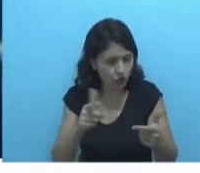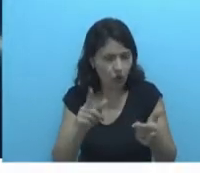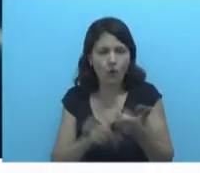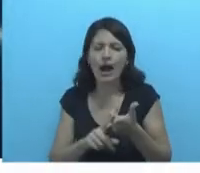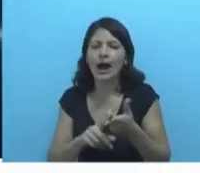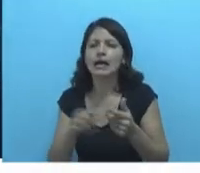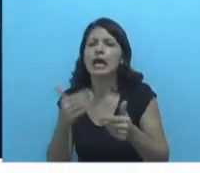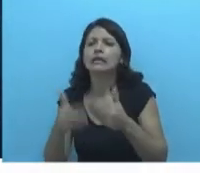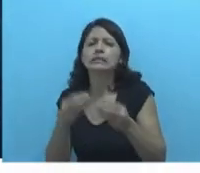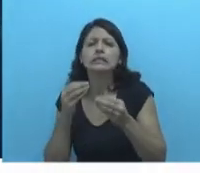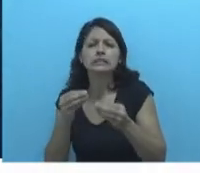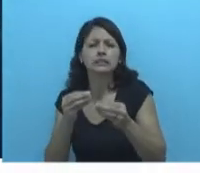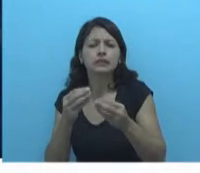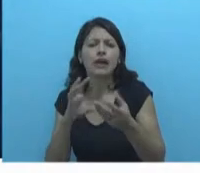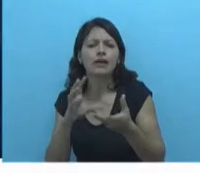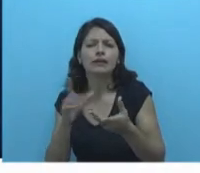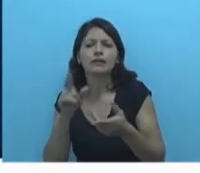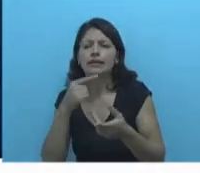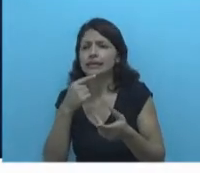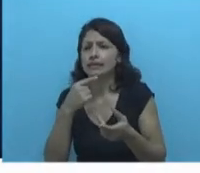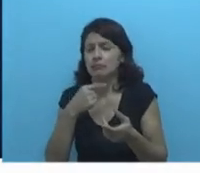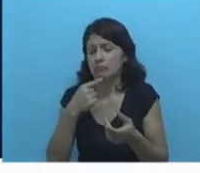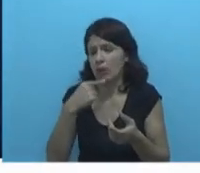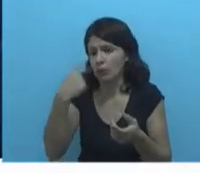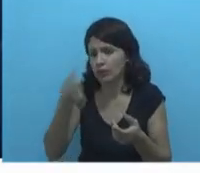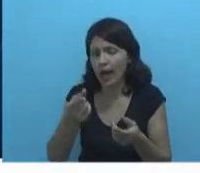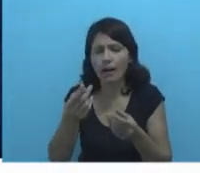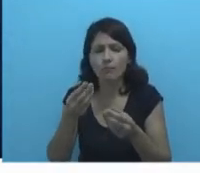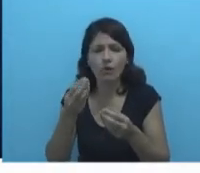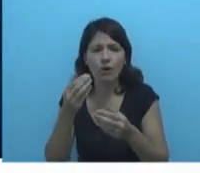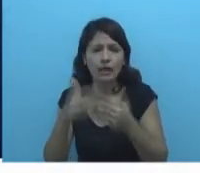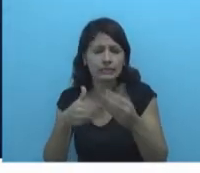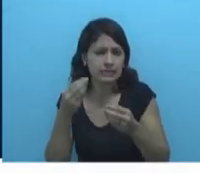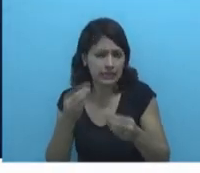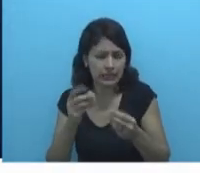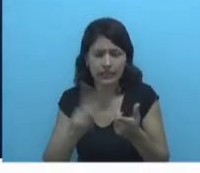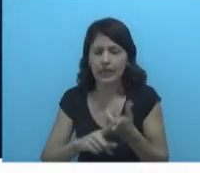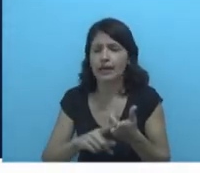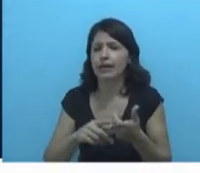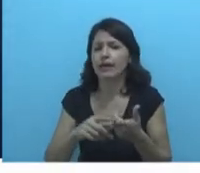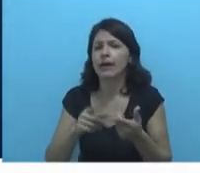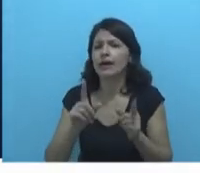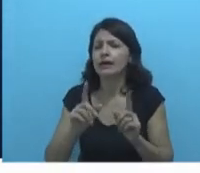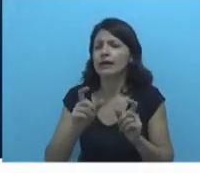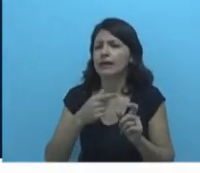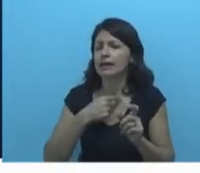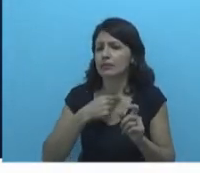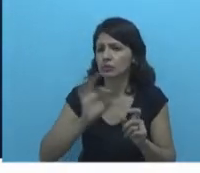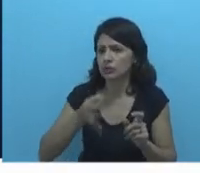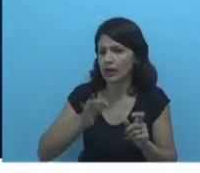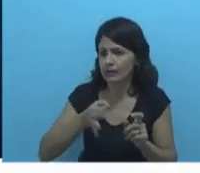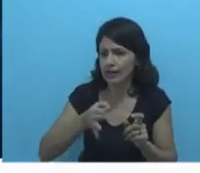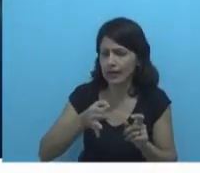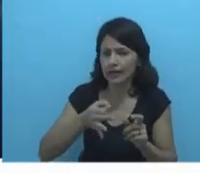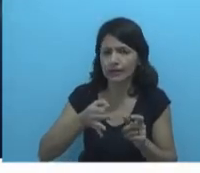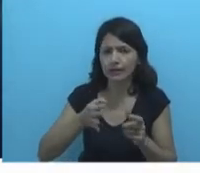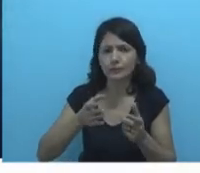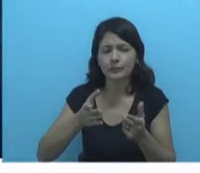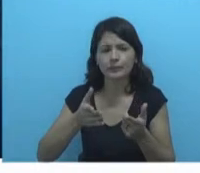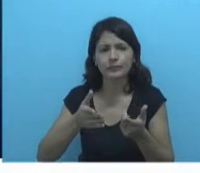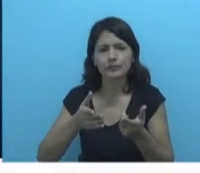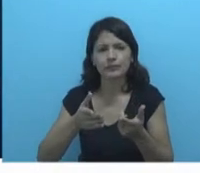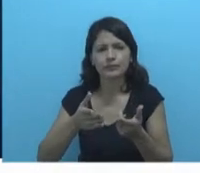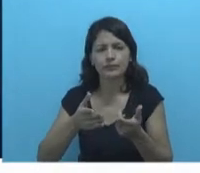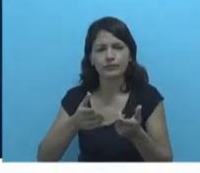conocer cuáles y qué destino han tenido. También nos interesa conocer sobre